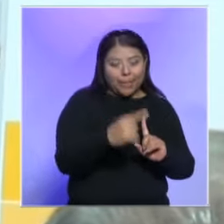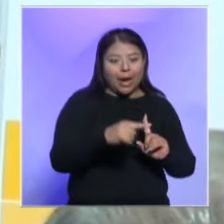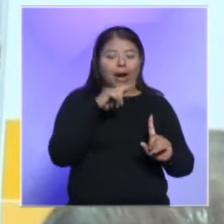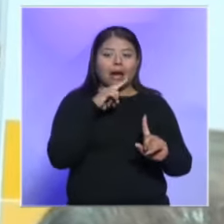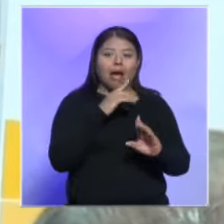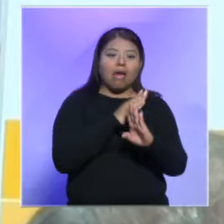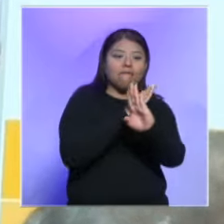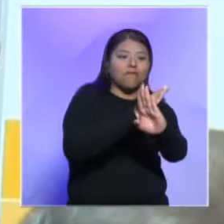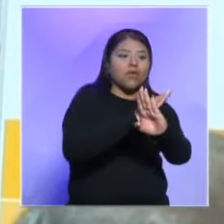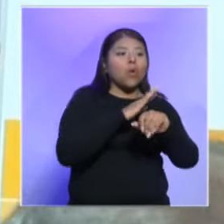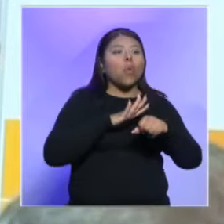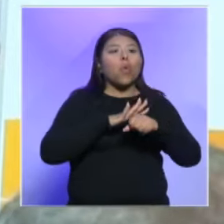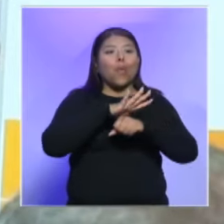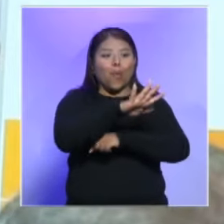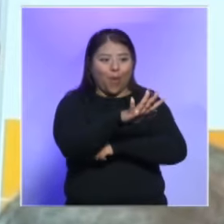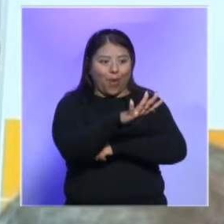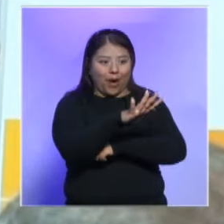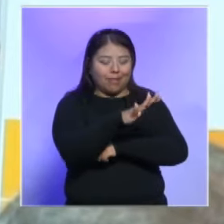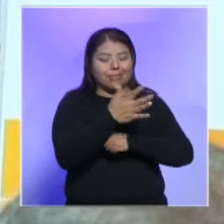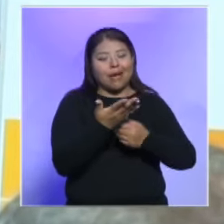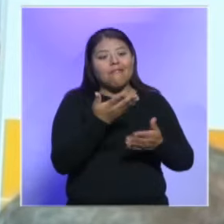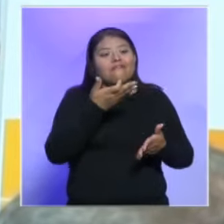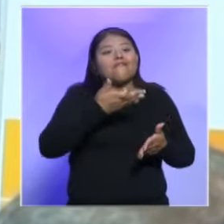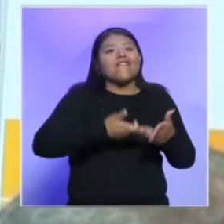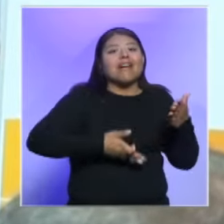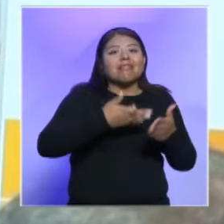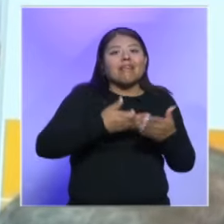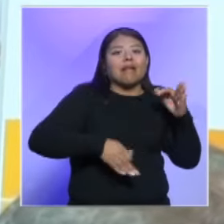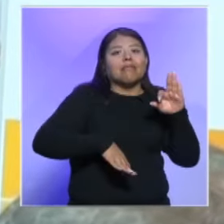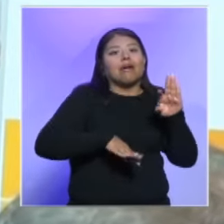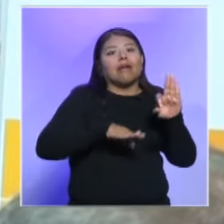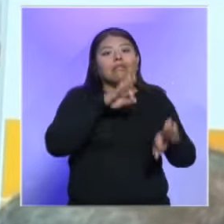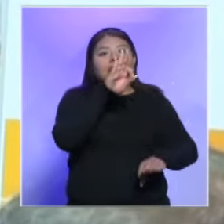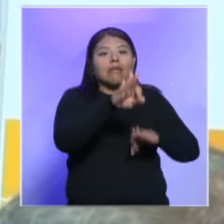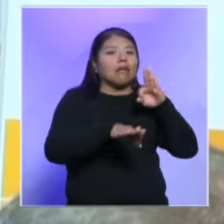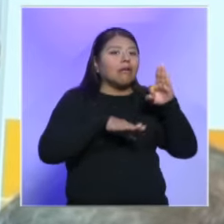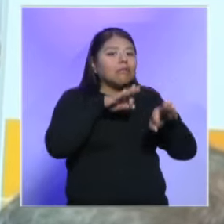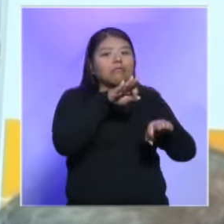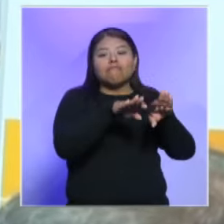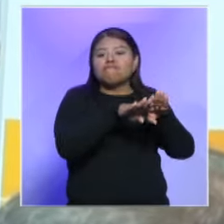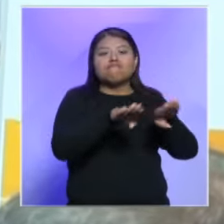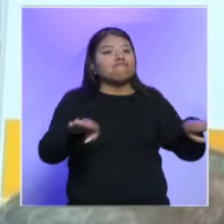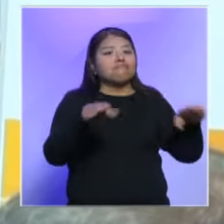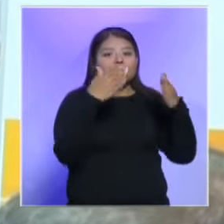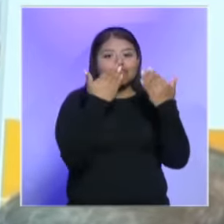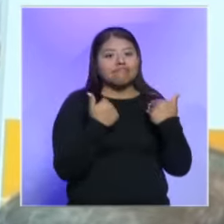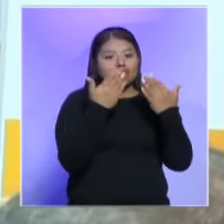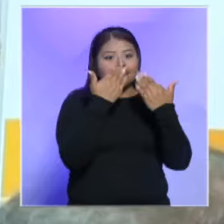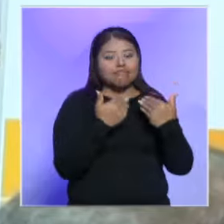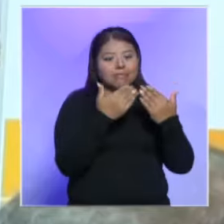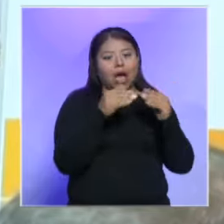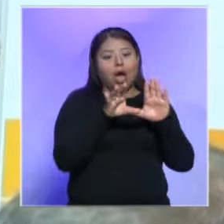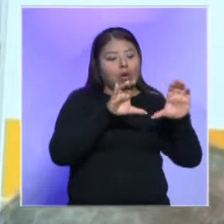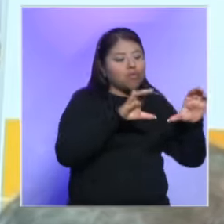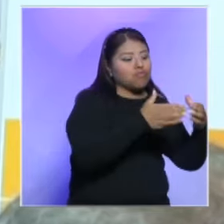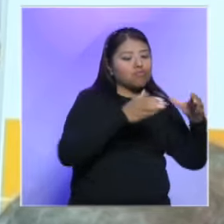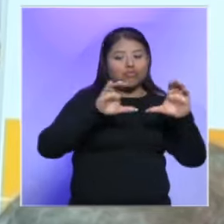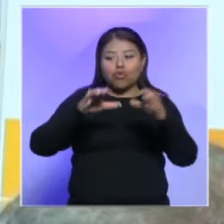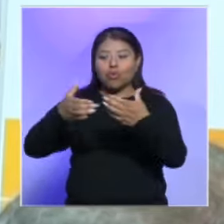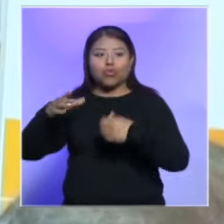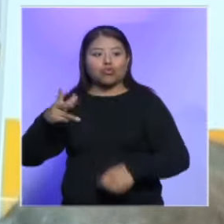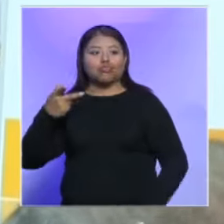en comparación con la figura de partidos políticos y de candidaturas de partidos, que aquí pues a